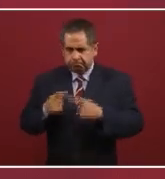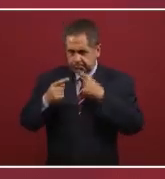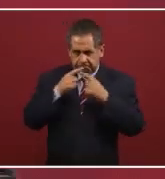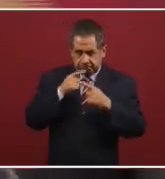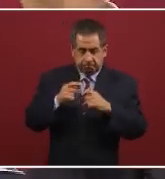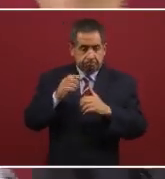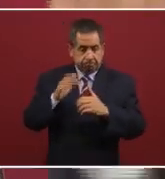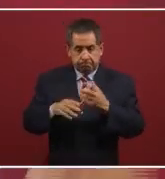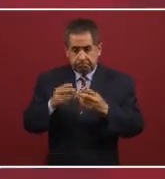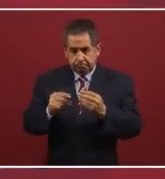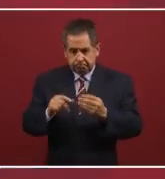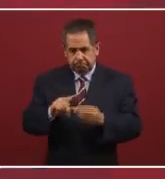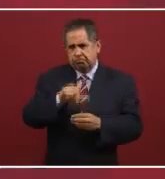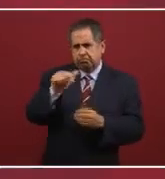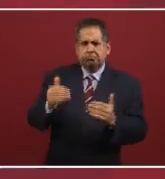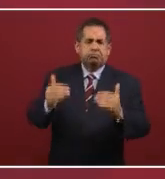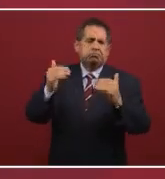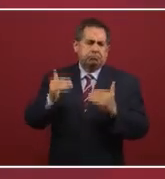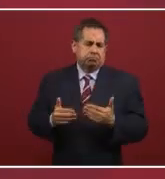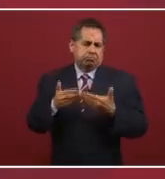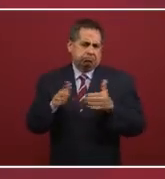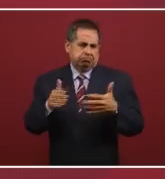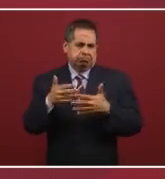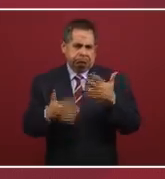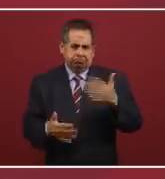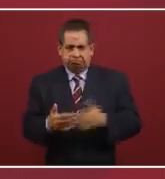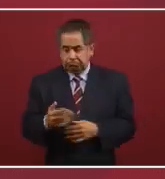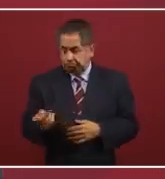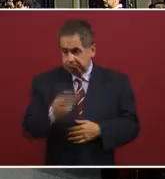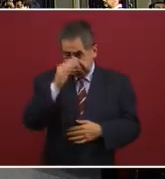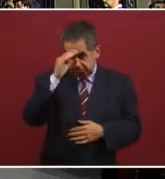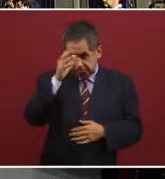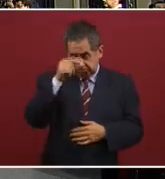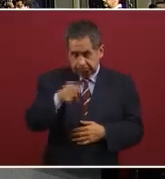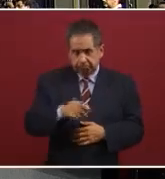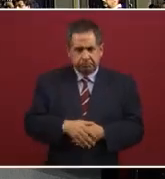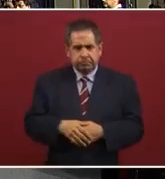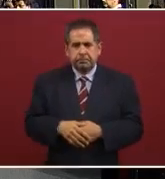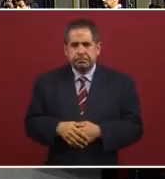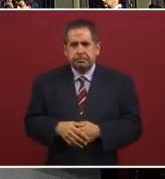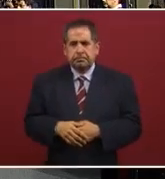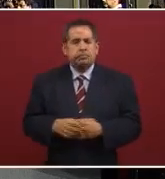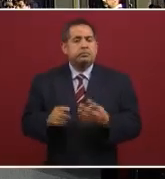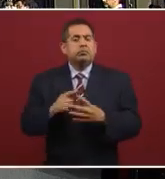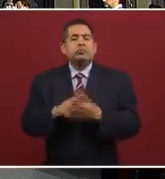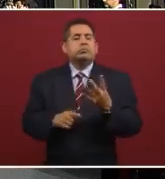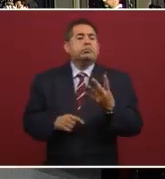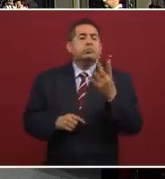desahogarlo y luego entramos a los asuntos generales. ¿Les parece? Bueno, vamos 4.